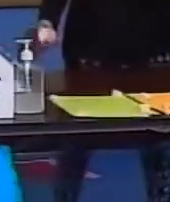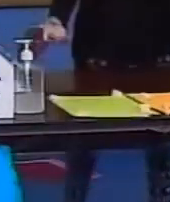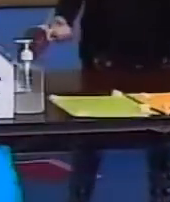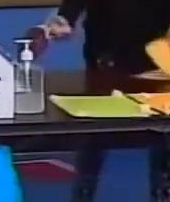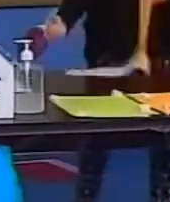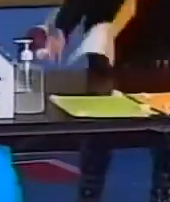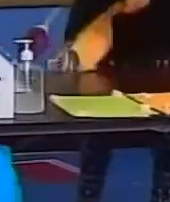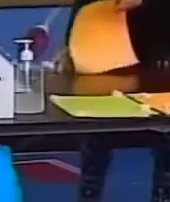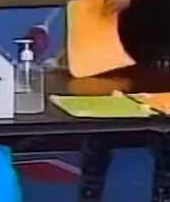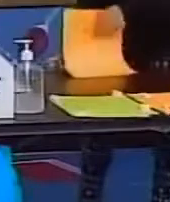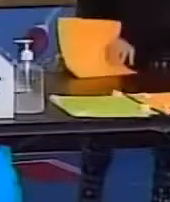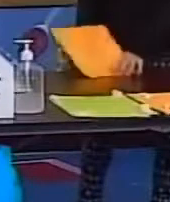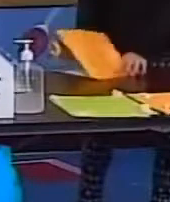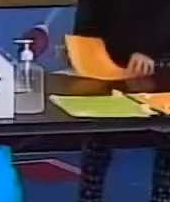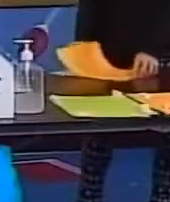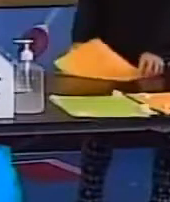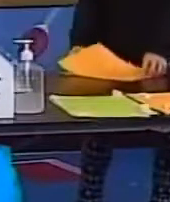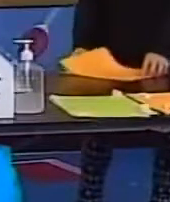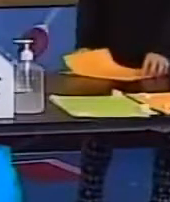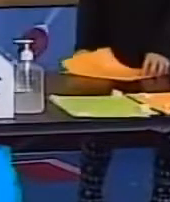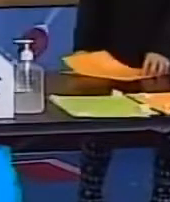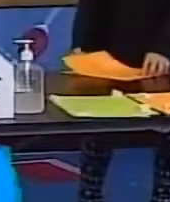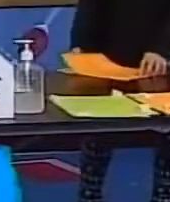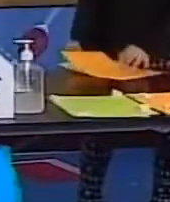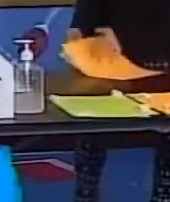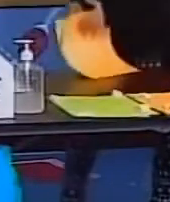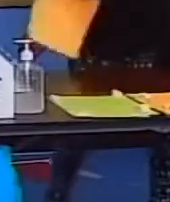Vamos con la penúltima.